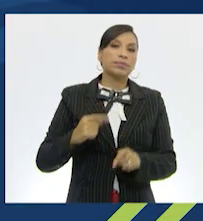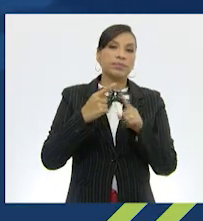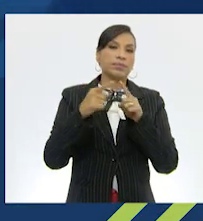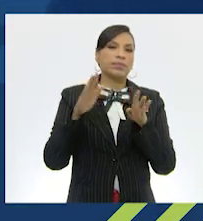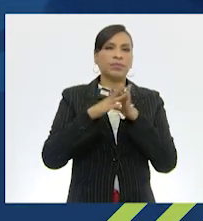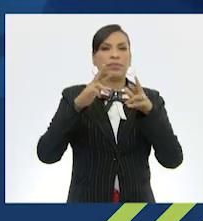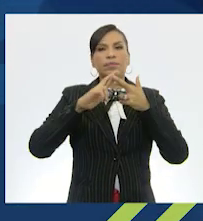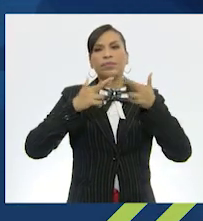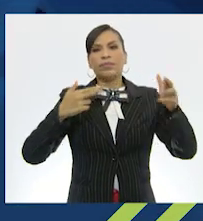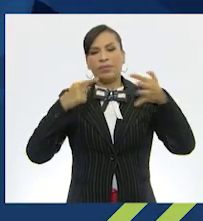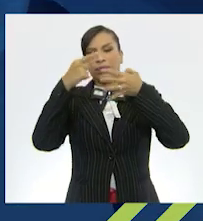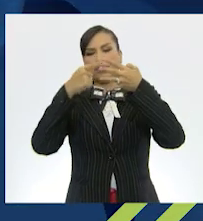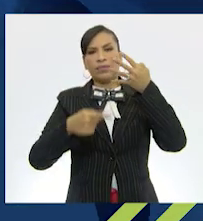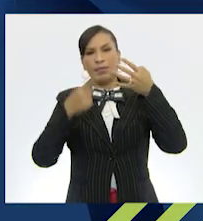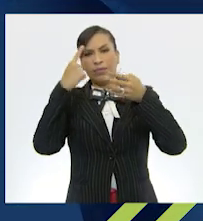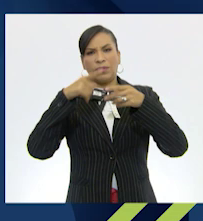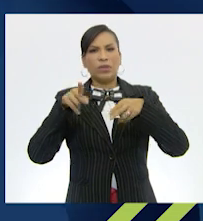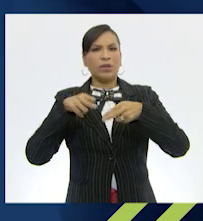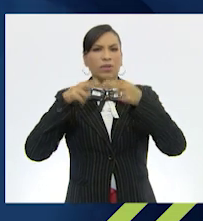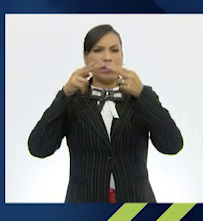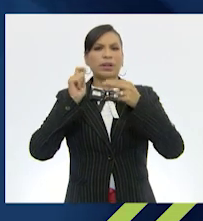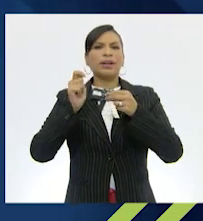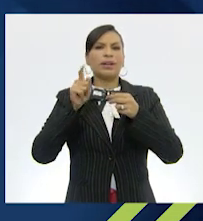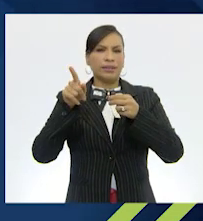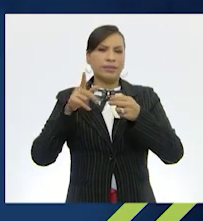asuntos relacionados con la migración?